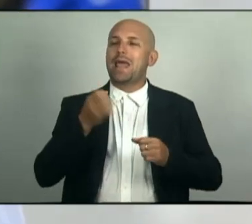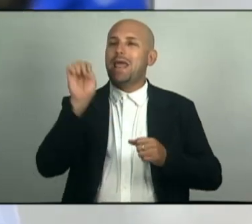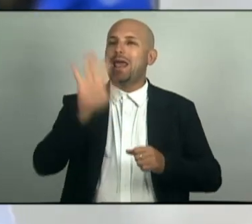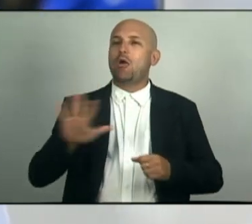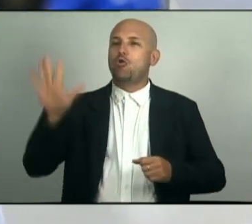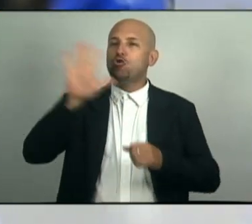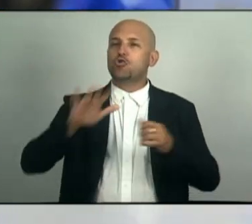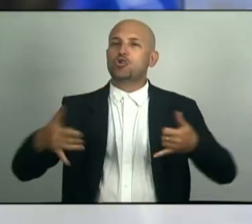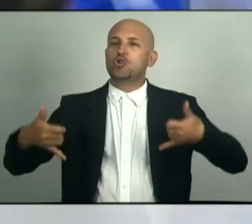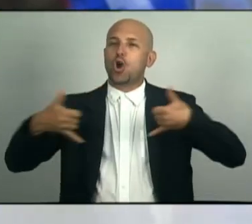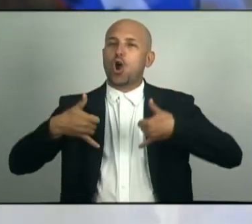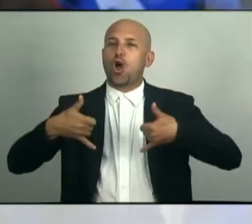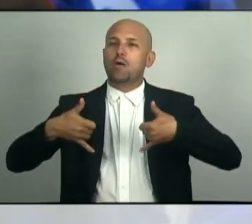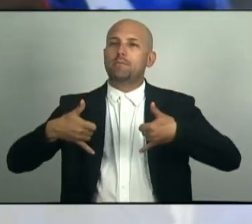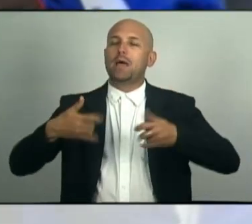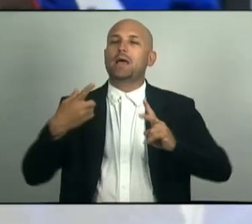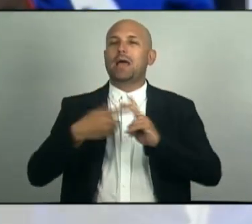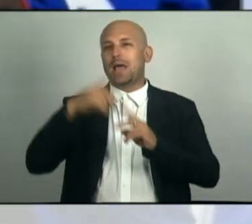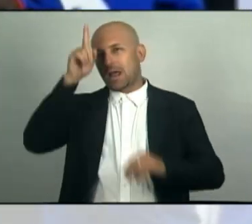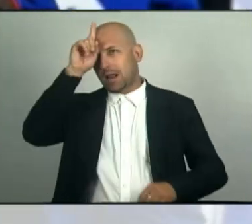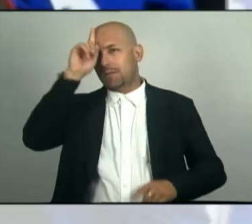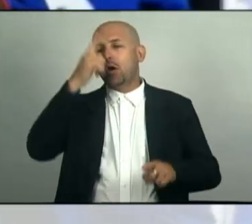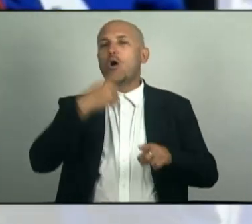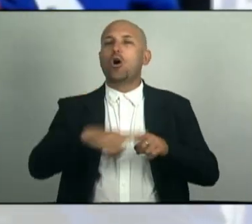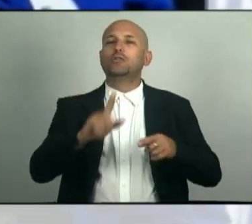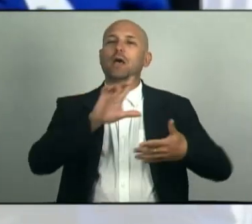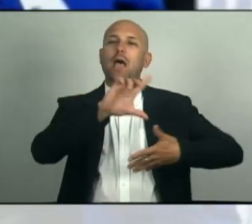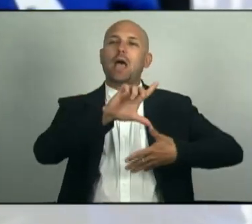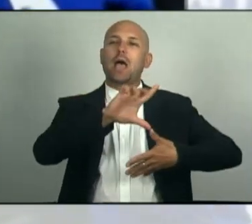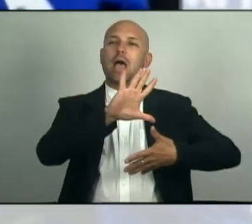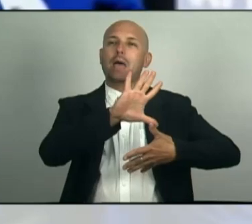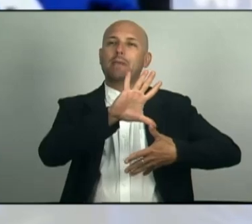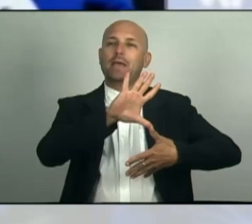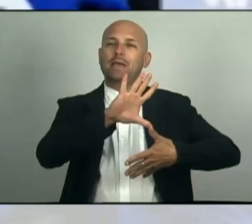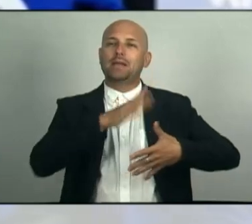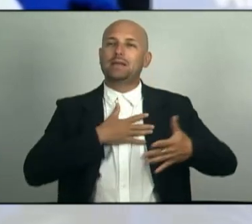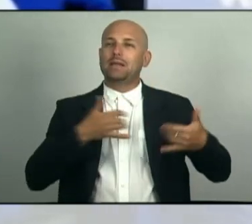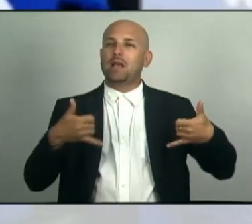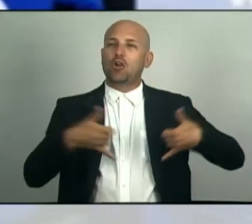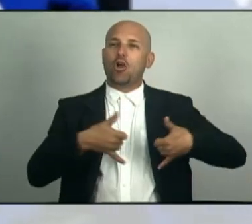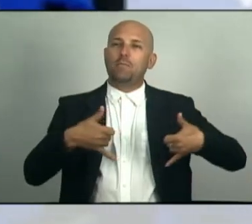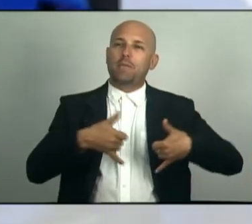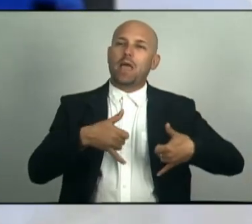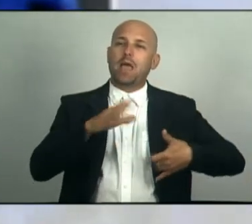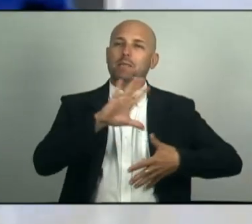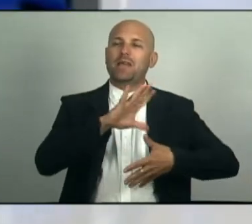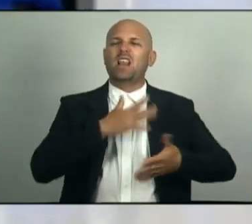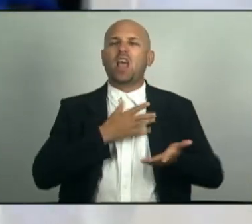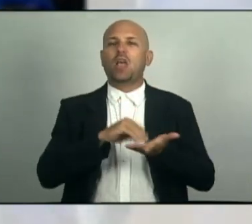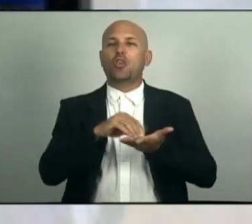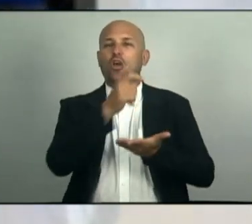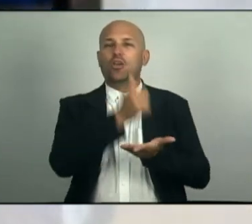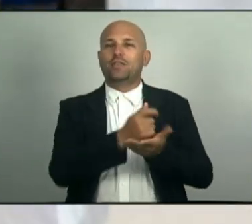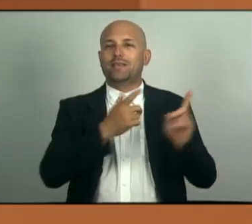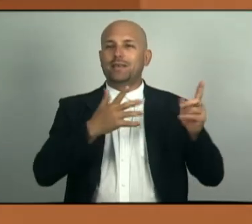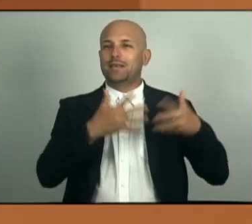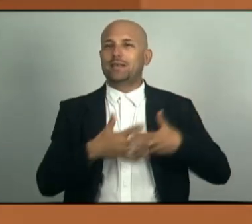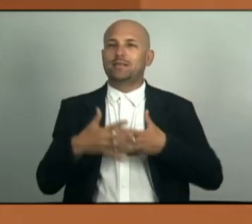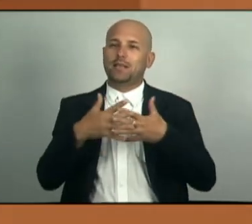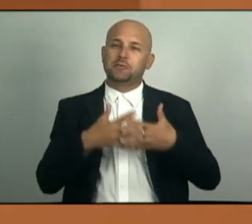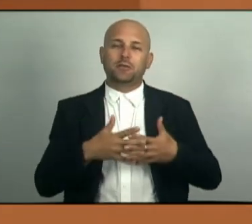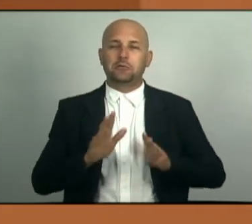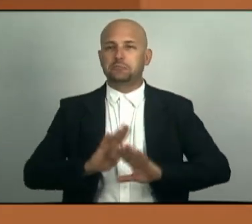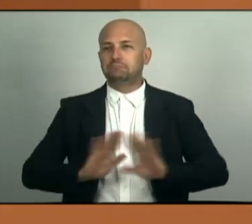Alemania y también la Copa América a disputarse en terrenos de Estados Unidos y esto es todo en